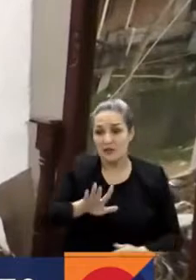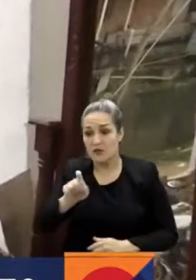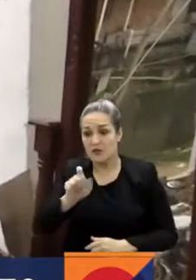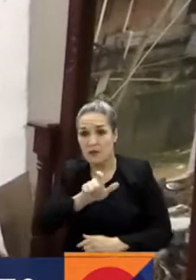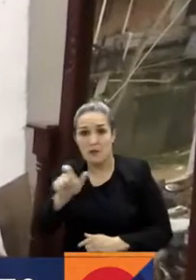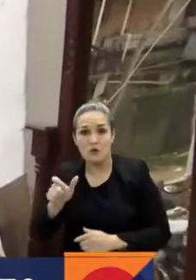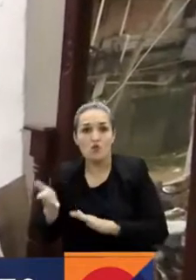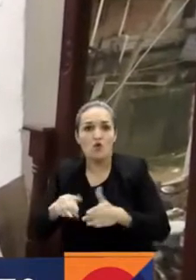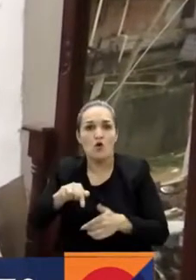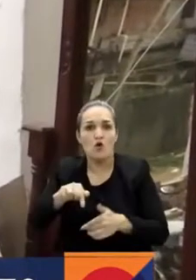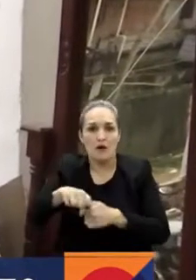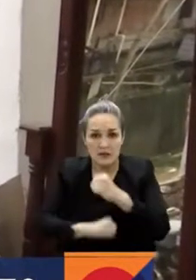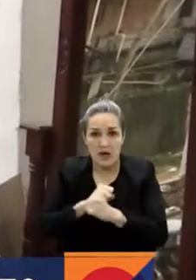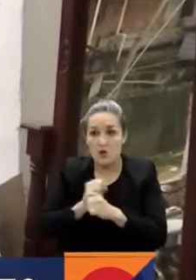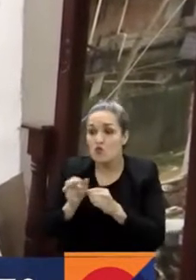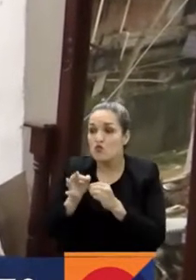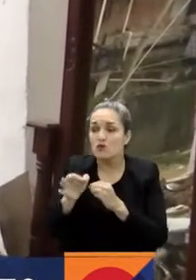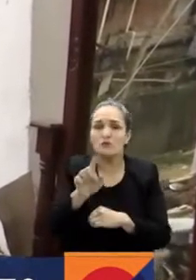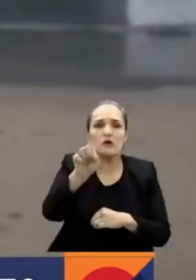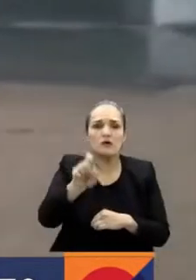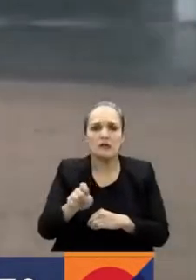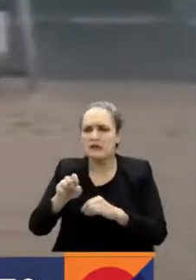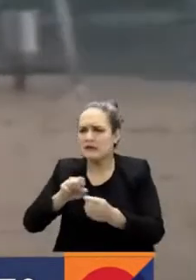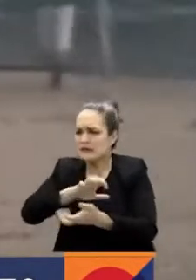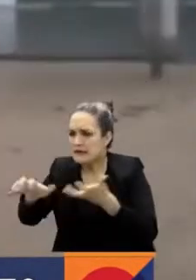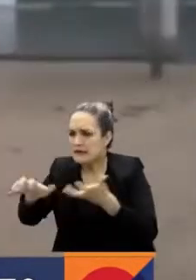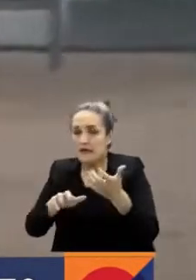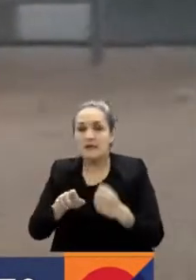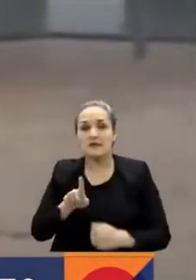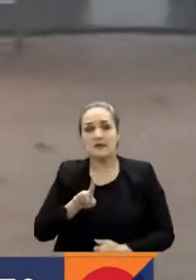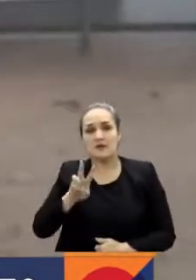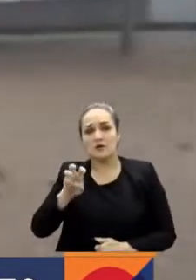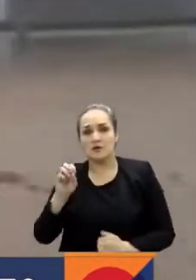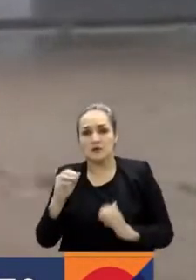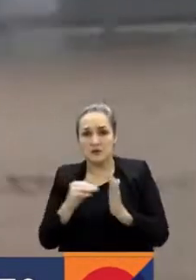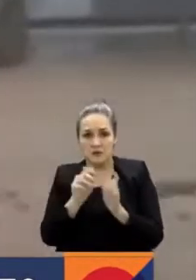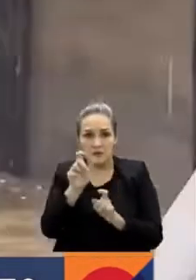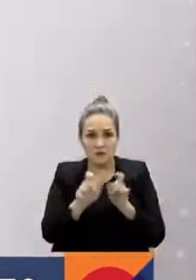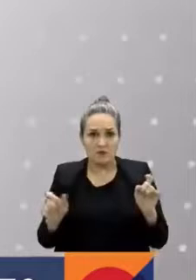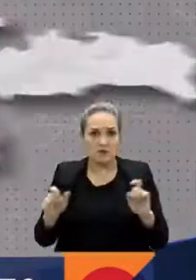lluvias. Son cerca de 180.000 personas damnificadas.